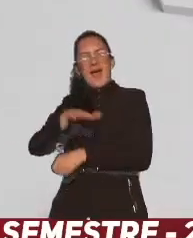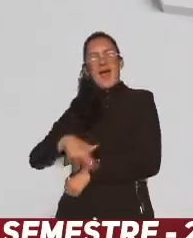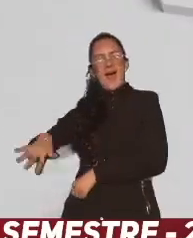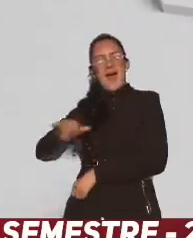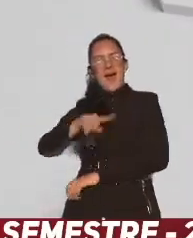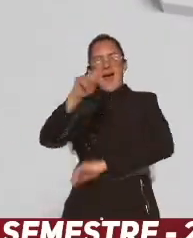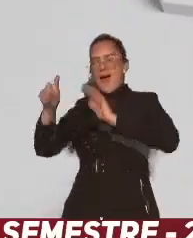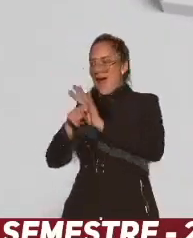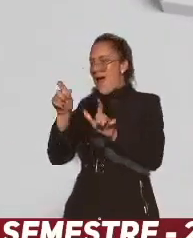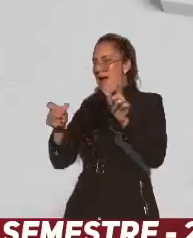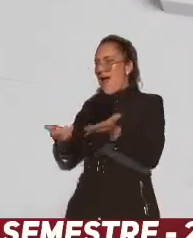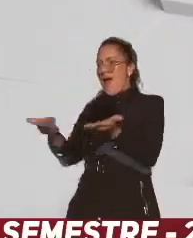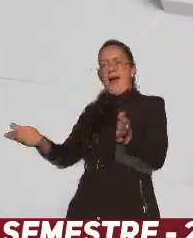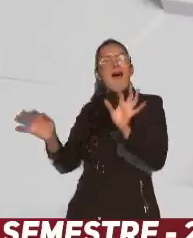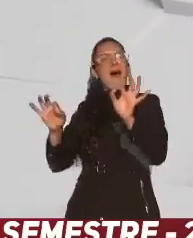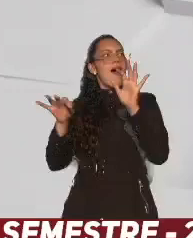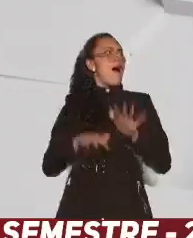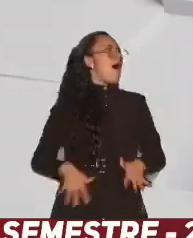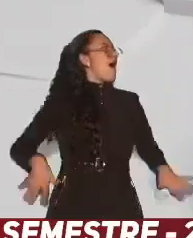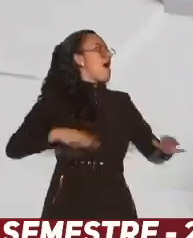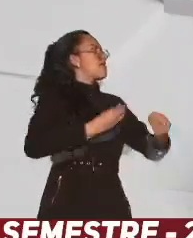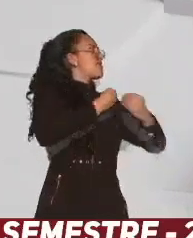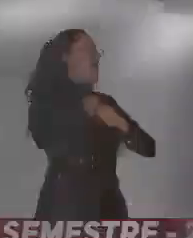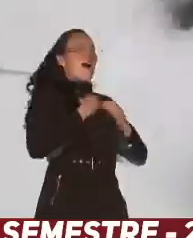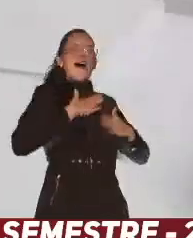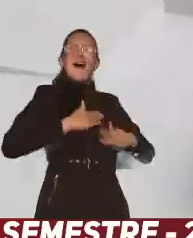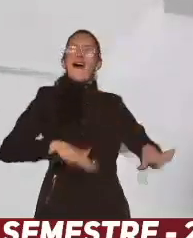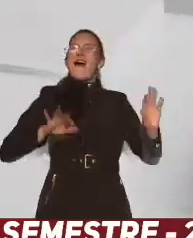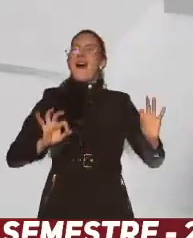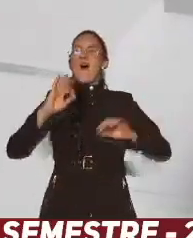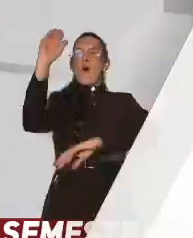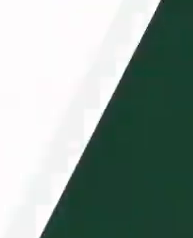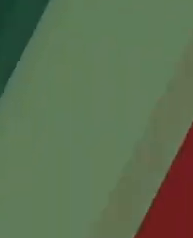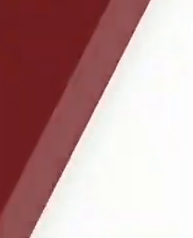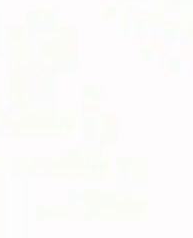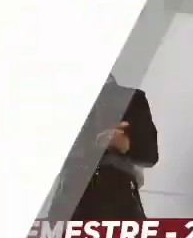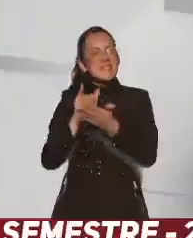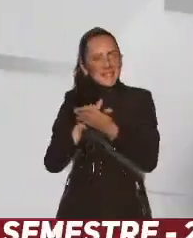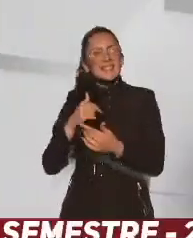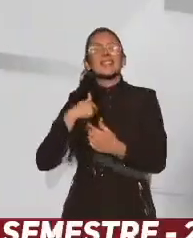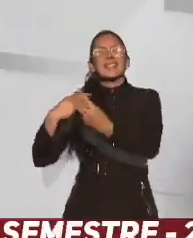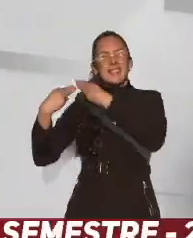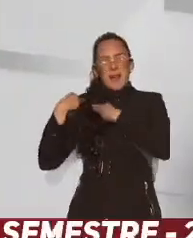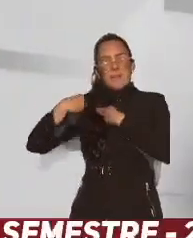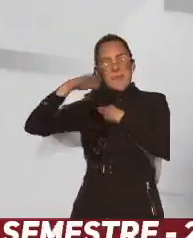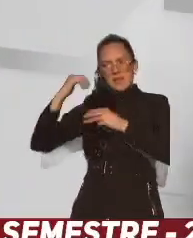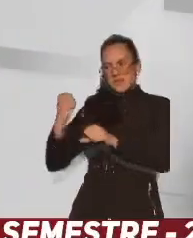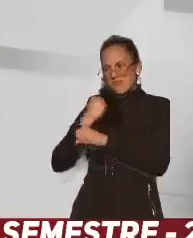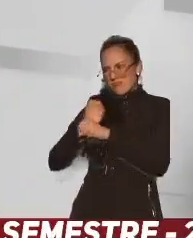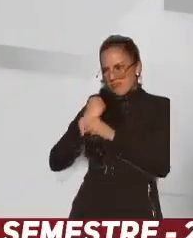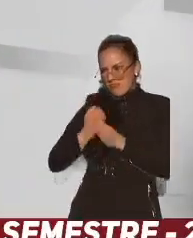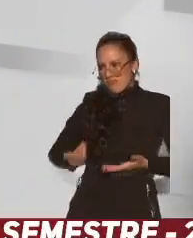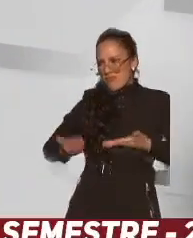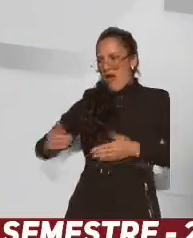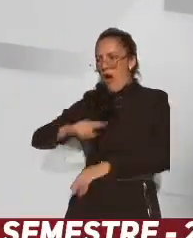vivir en un país más seguro, propendiendo por el bienestar y progreso de los colombianos.